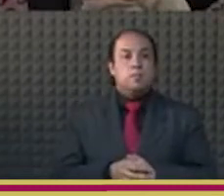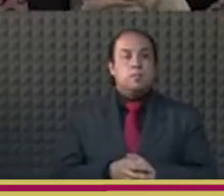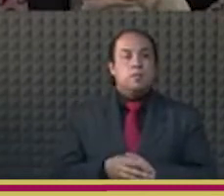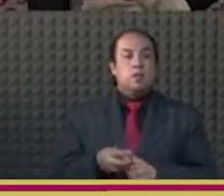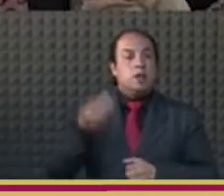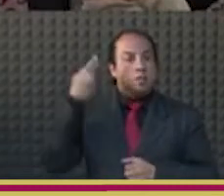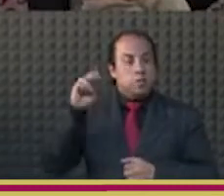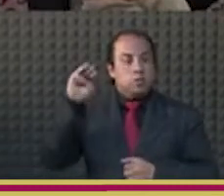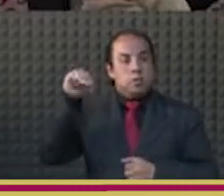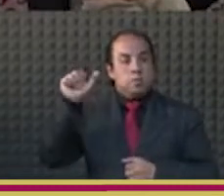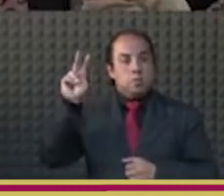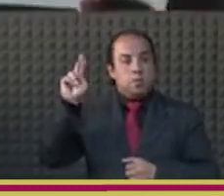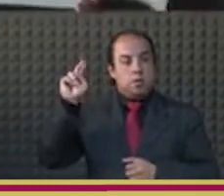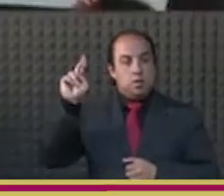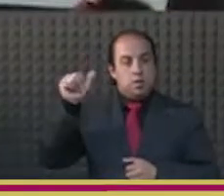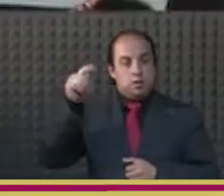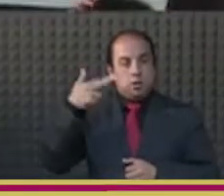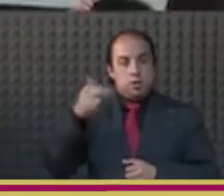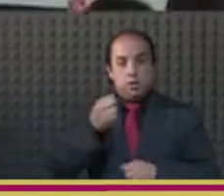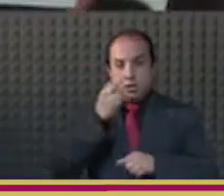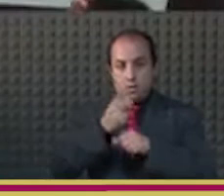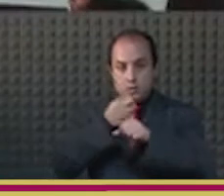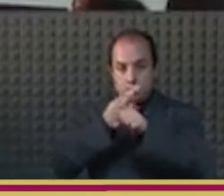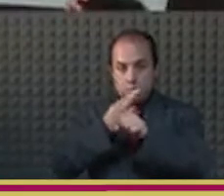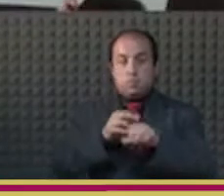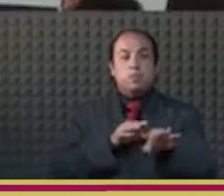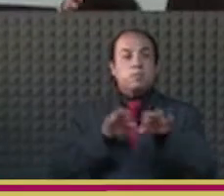Marat Bolaño, subsecretario de Empleo y Productividad.